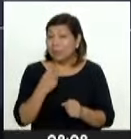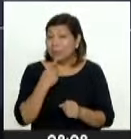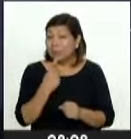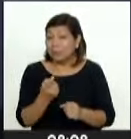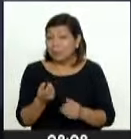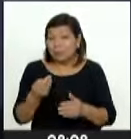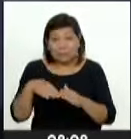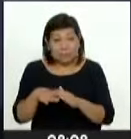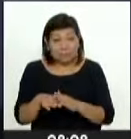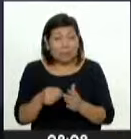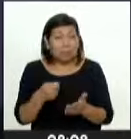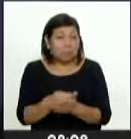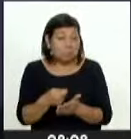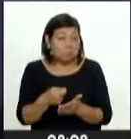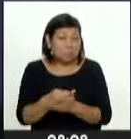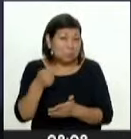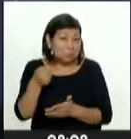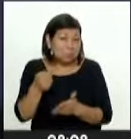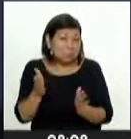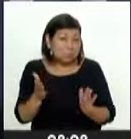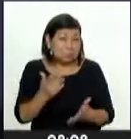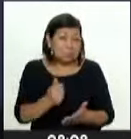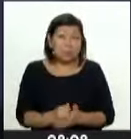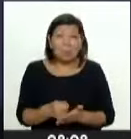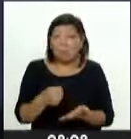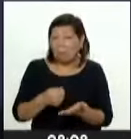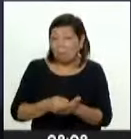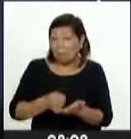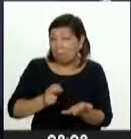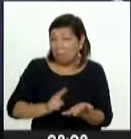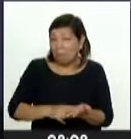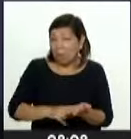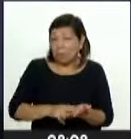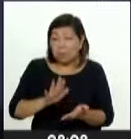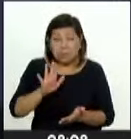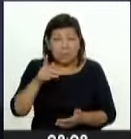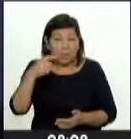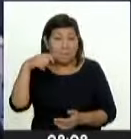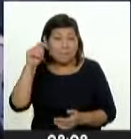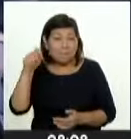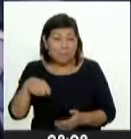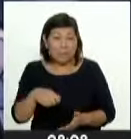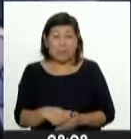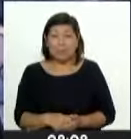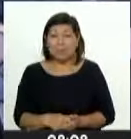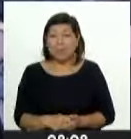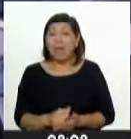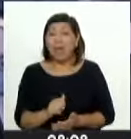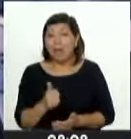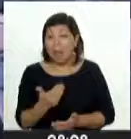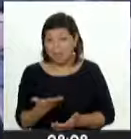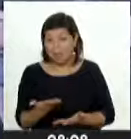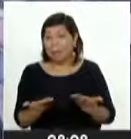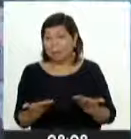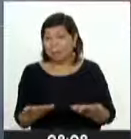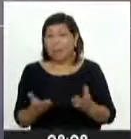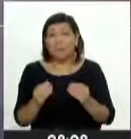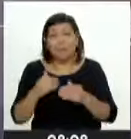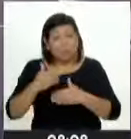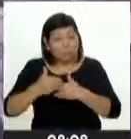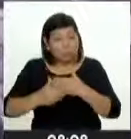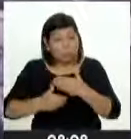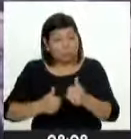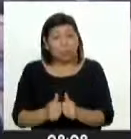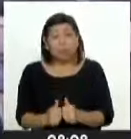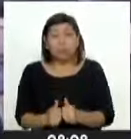esos ingresos y pagar una tasa de impuesto a la renta del 5%, uh-huh, ¿no? O sea, hay una consecuencia